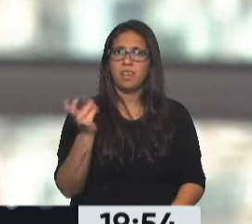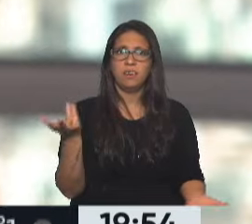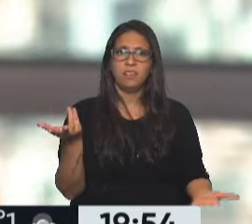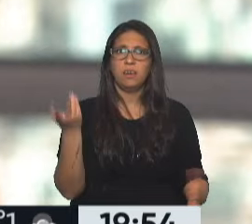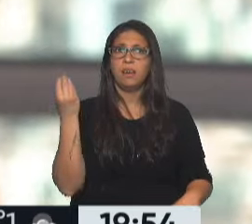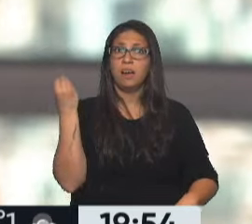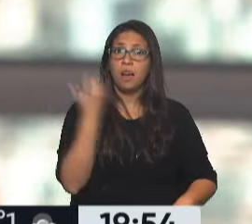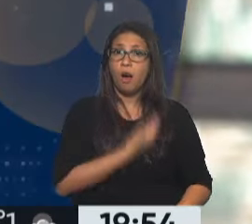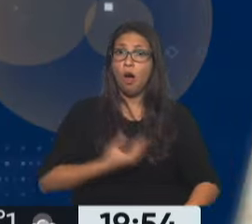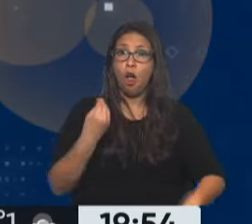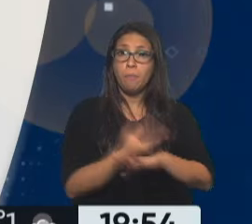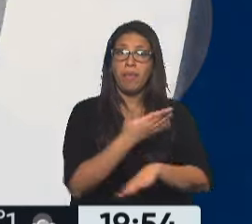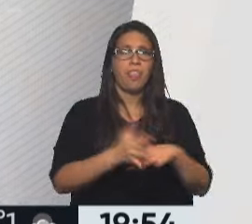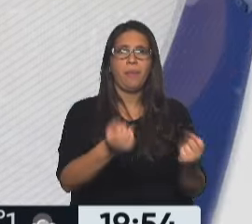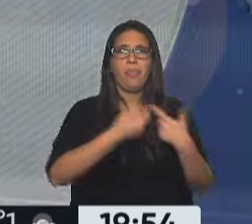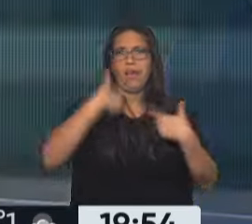haberlo reflexionado.